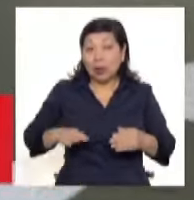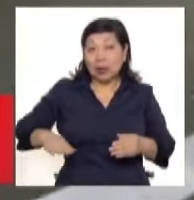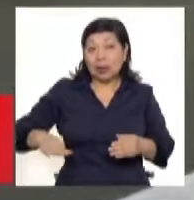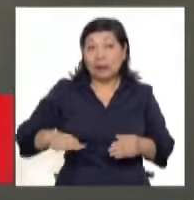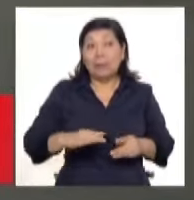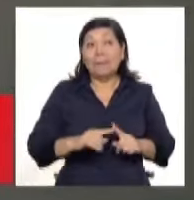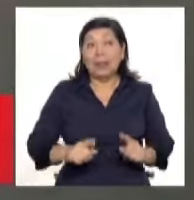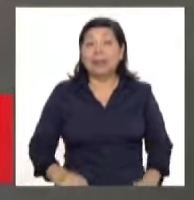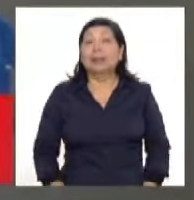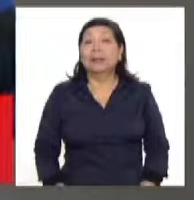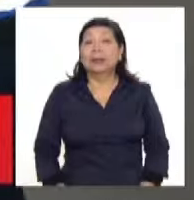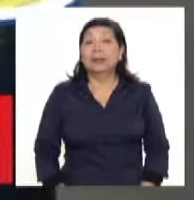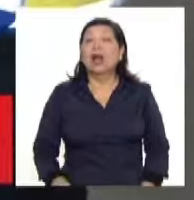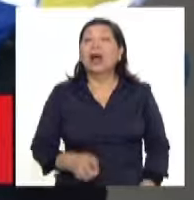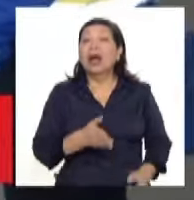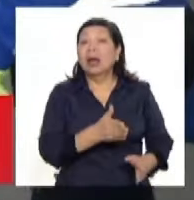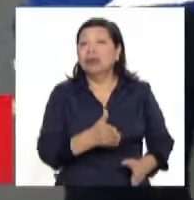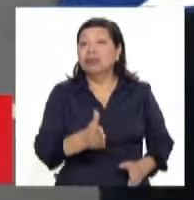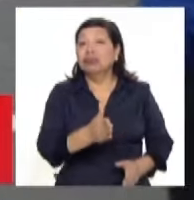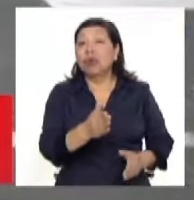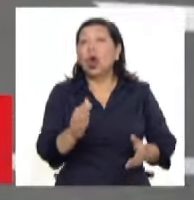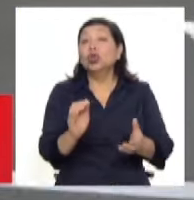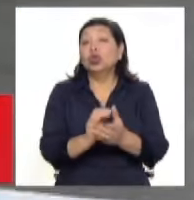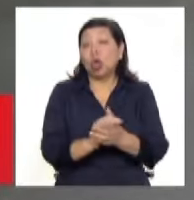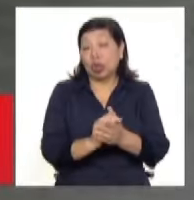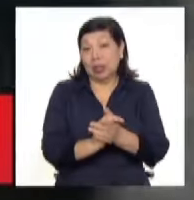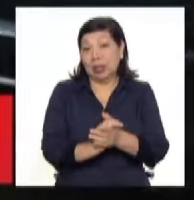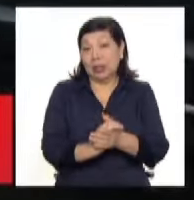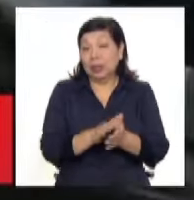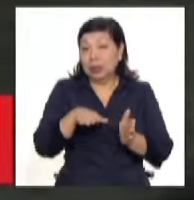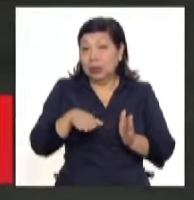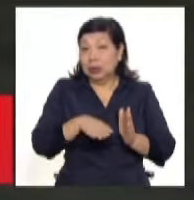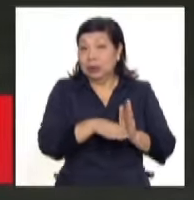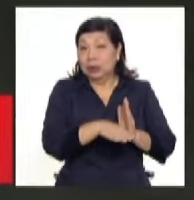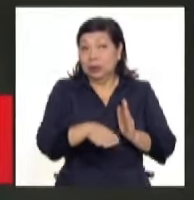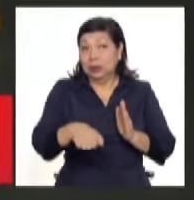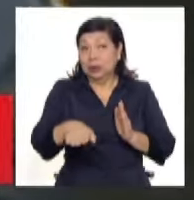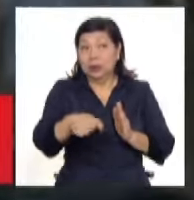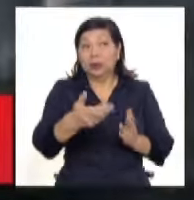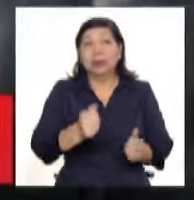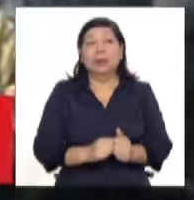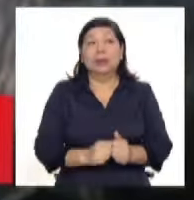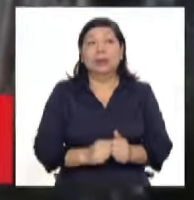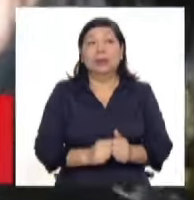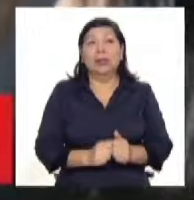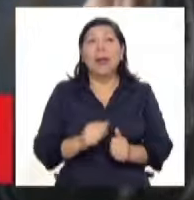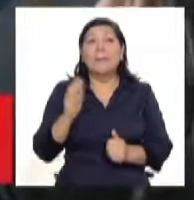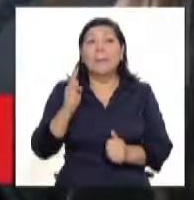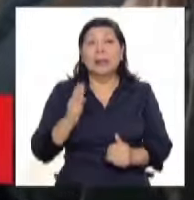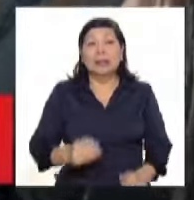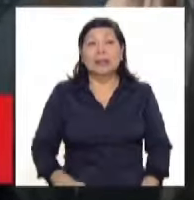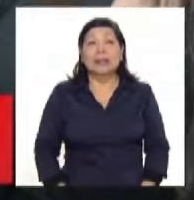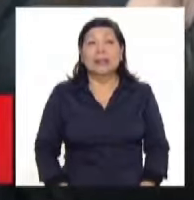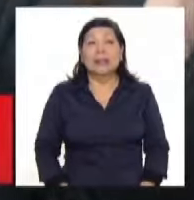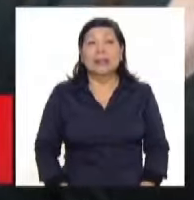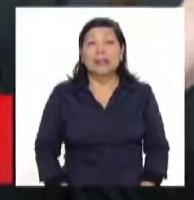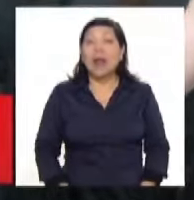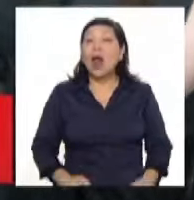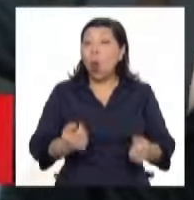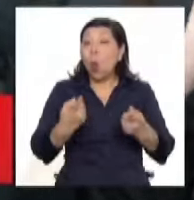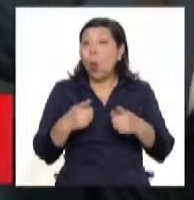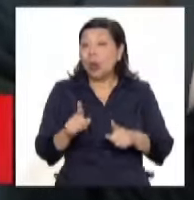la opción para ir hacia Chorrillos lo podrás optar por la bajada Escardó o por la bajada Brasil, de tal manera que